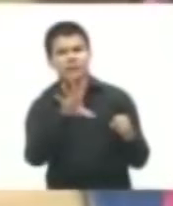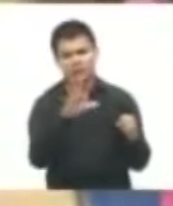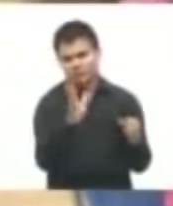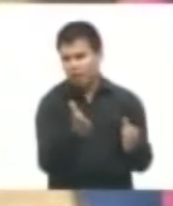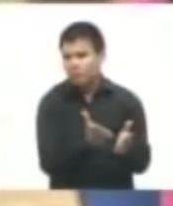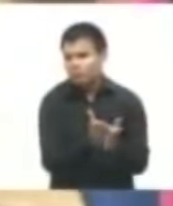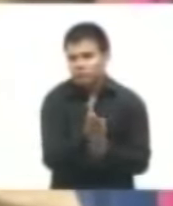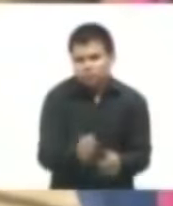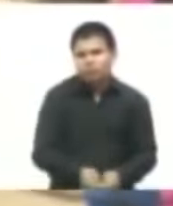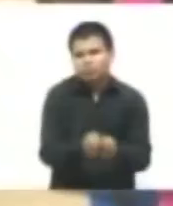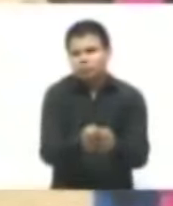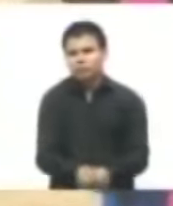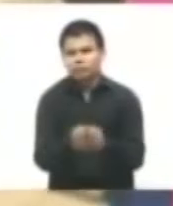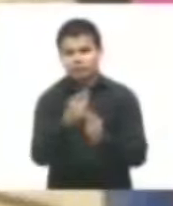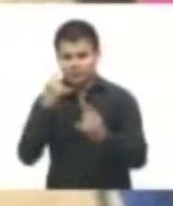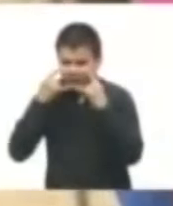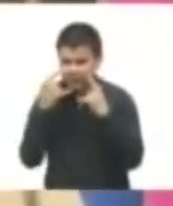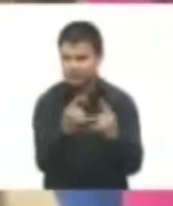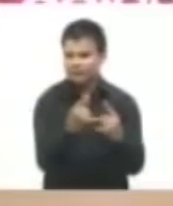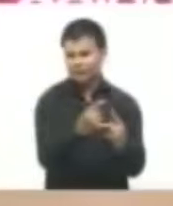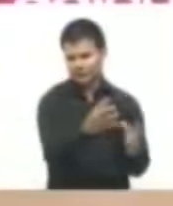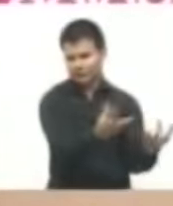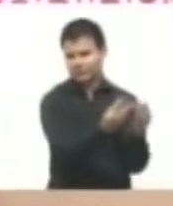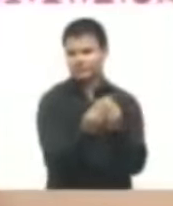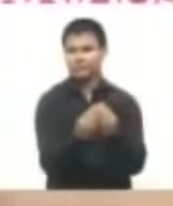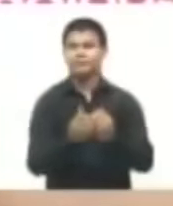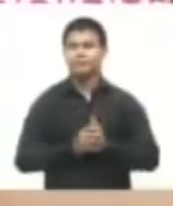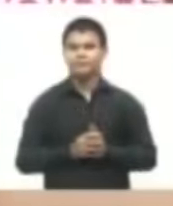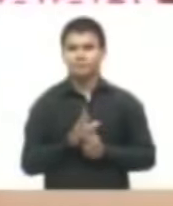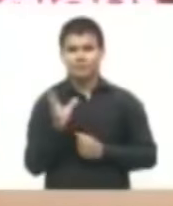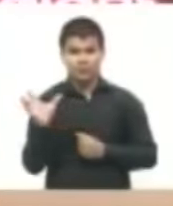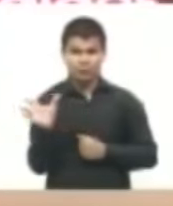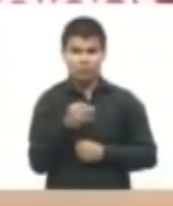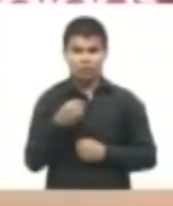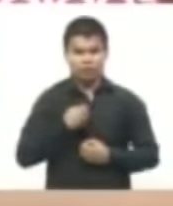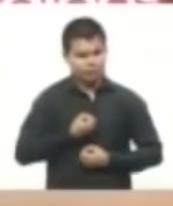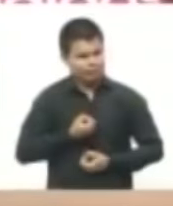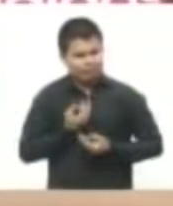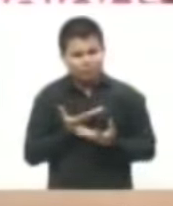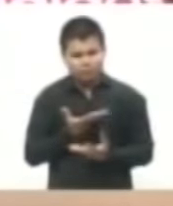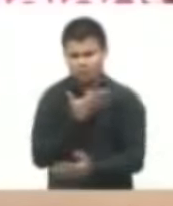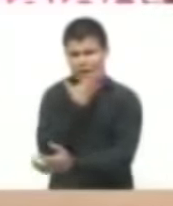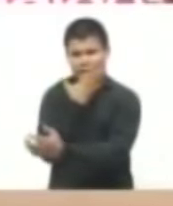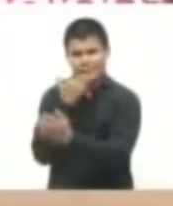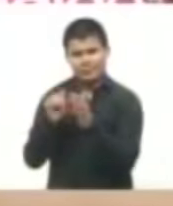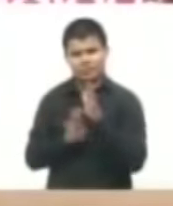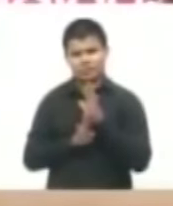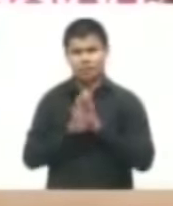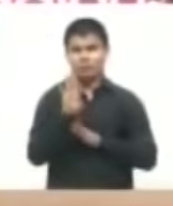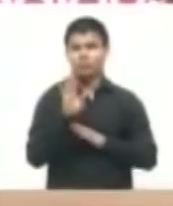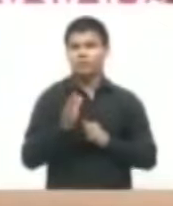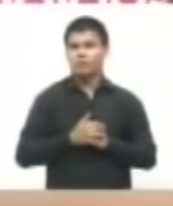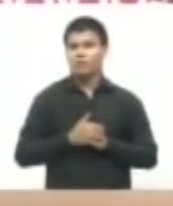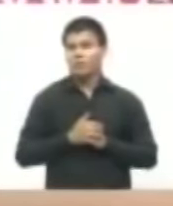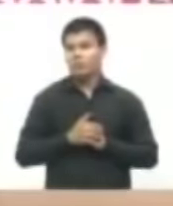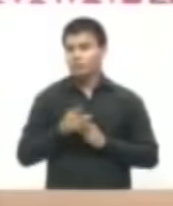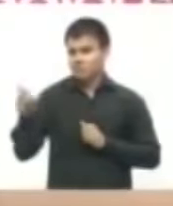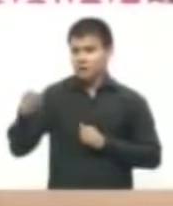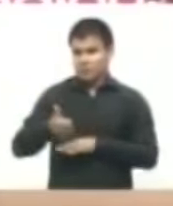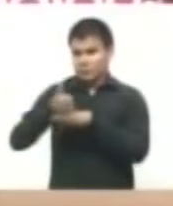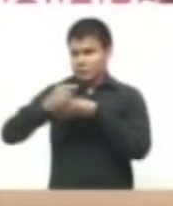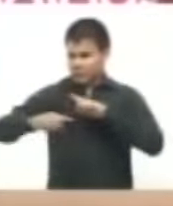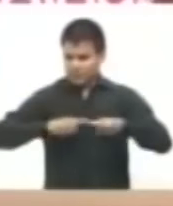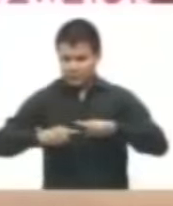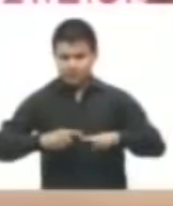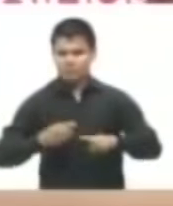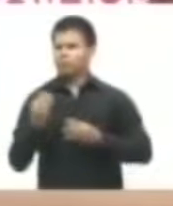el interés por el voleibol de la mano de Cobo. Todas damos lo mejor de nosotras y mientras él nos esté diciendo lo que tenemos